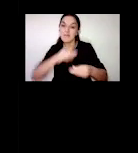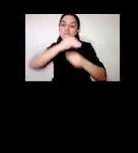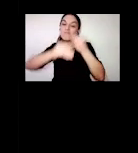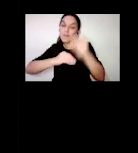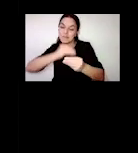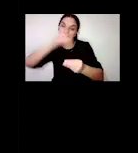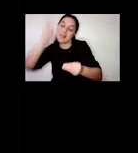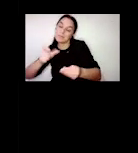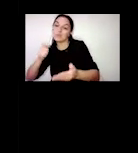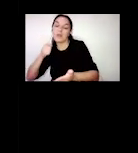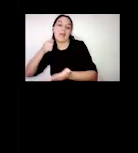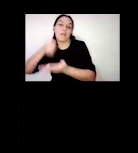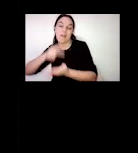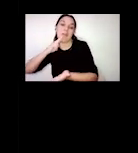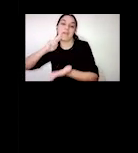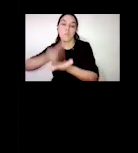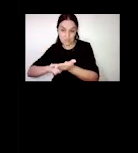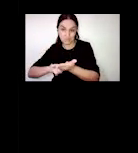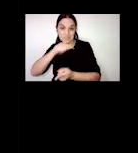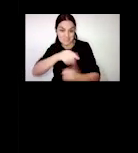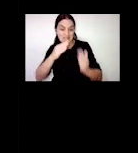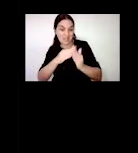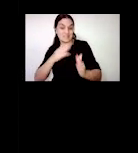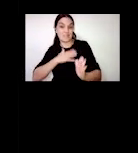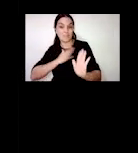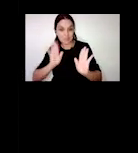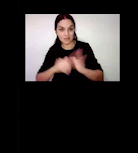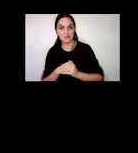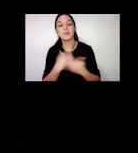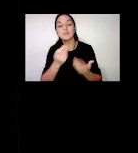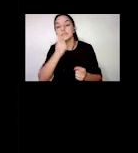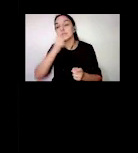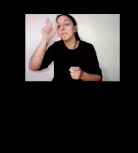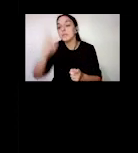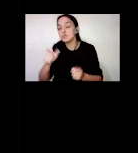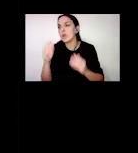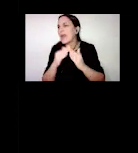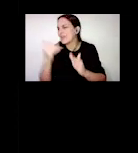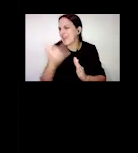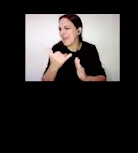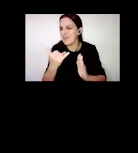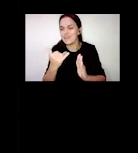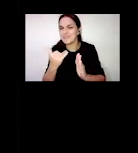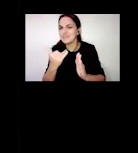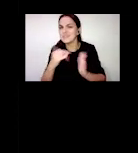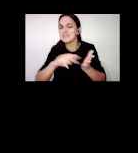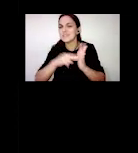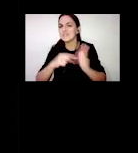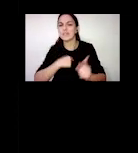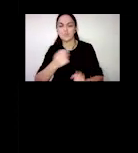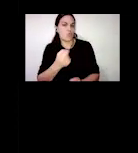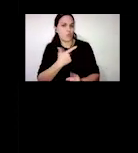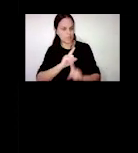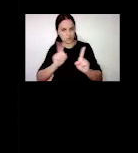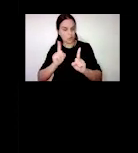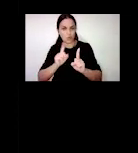contribuyente. Esto no quiere decir, cuando nosotros veamos si alguien tiene o no casa habitación, no quiere decir que tiene que ser propietario ni que tiene que tener